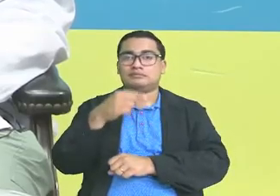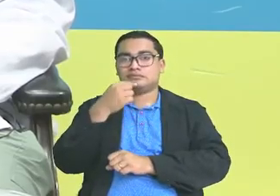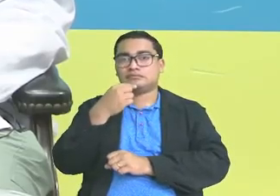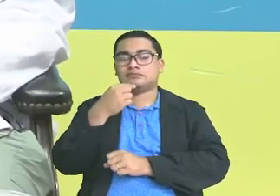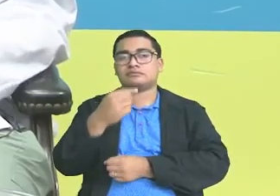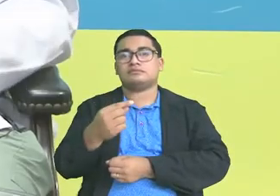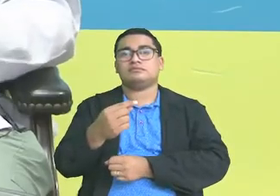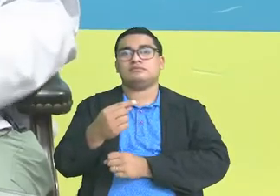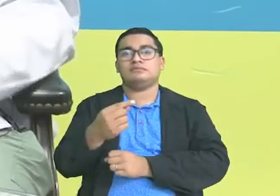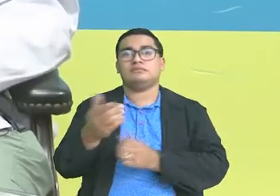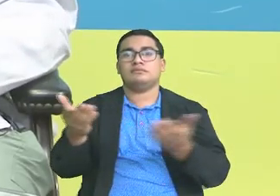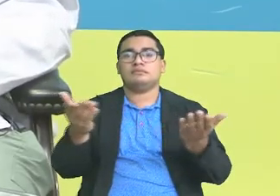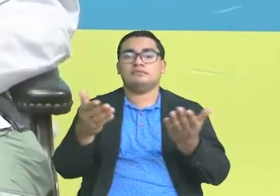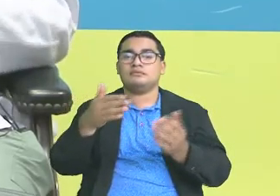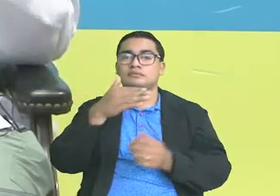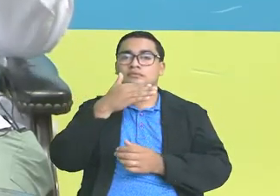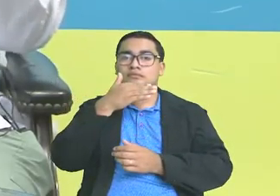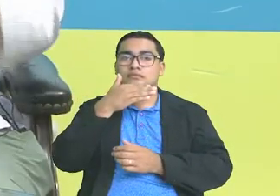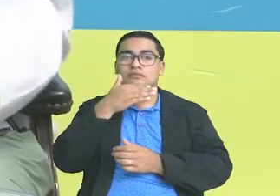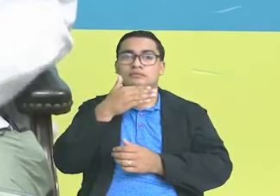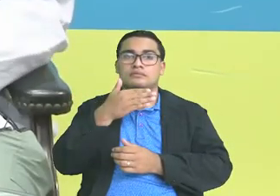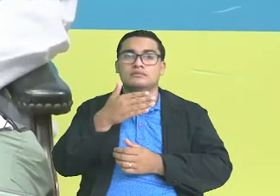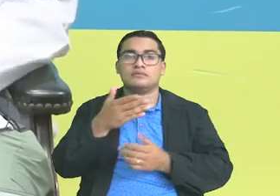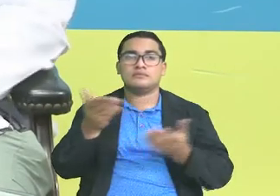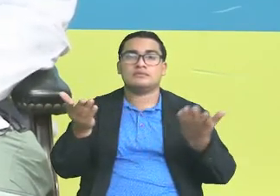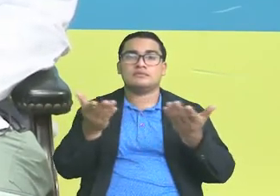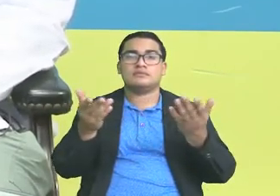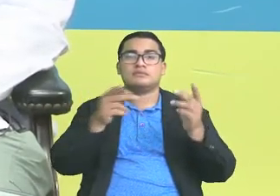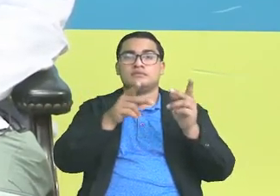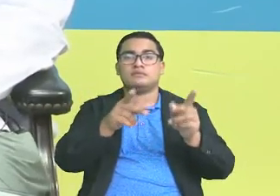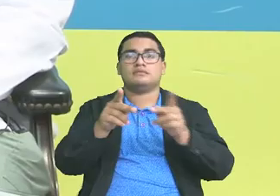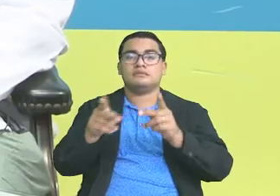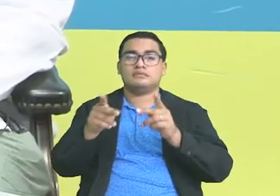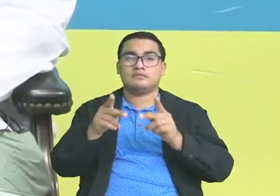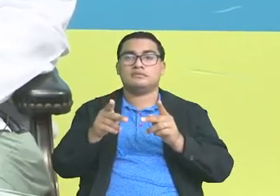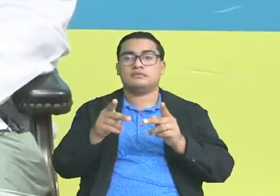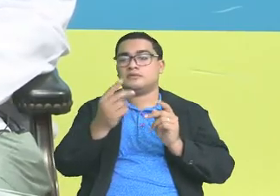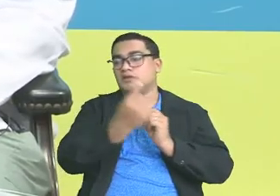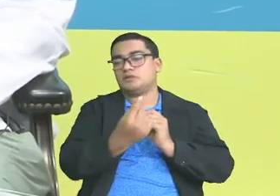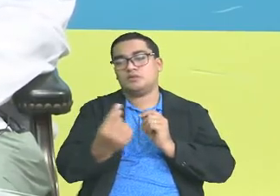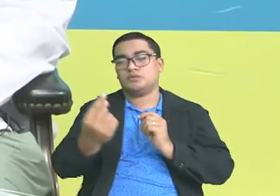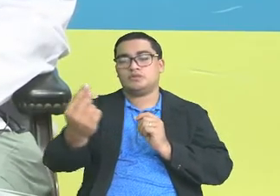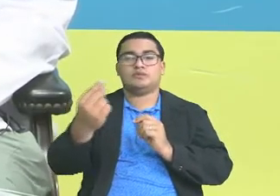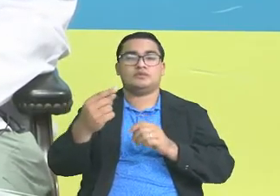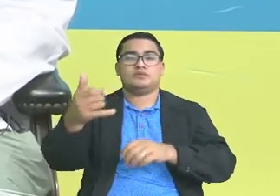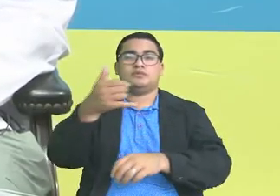Todavía hay dificultades en la identificación de síntomas de los pacientes llegando a tiempo a las unidades para poder ser